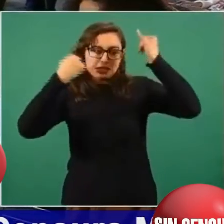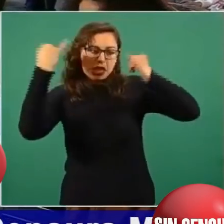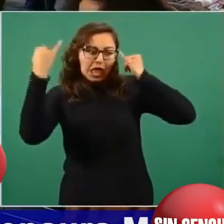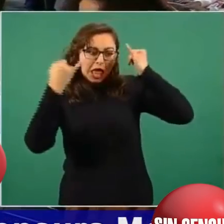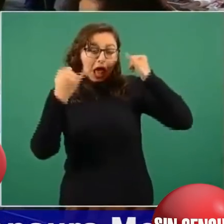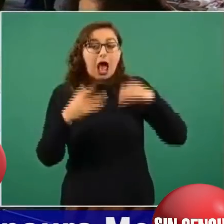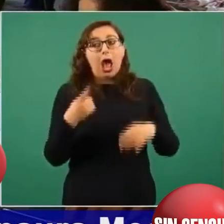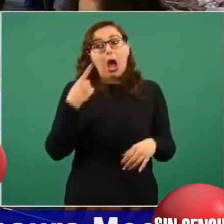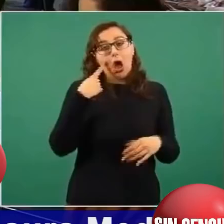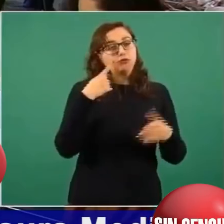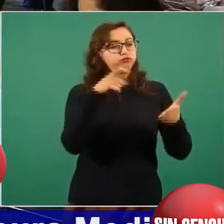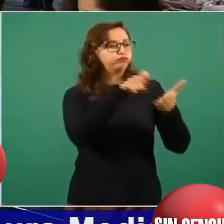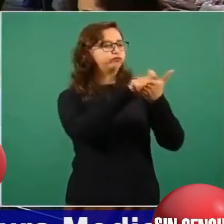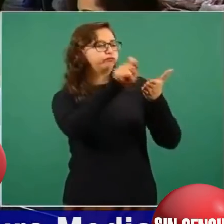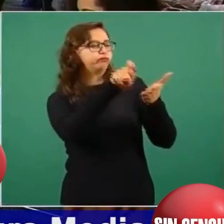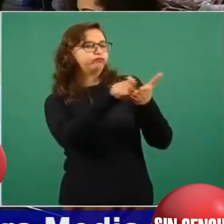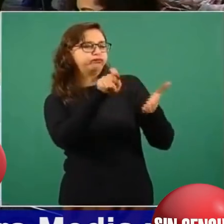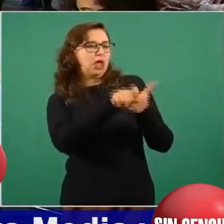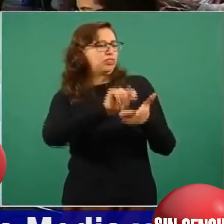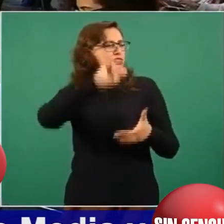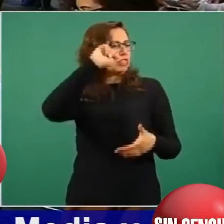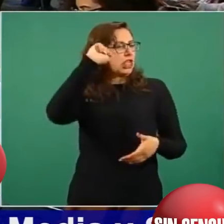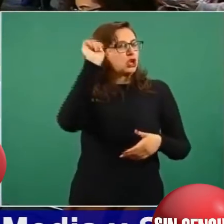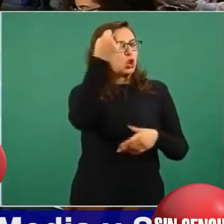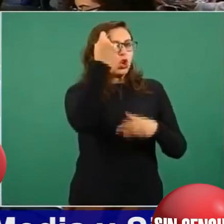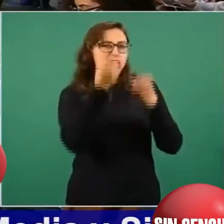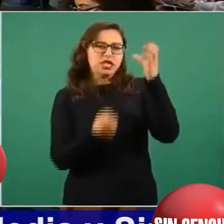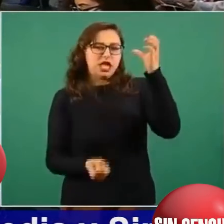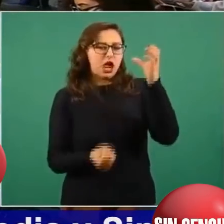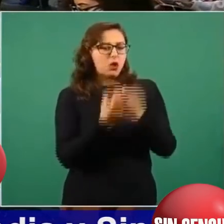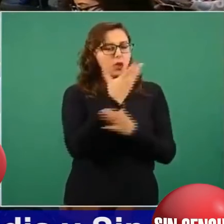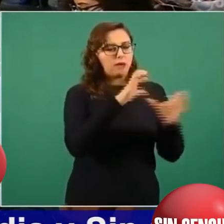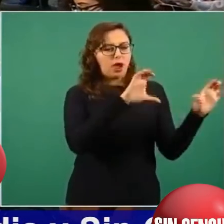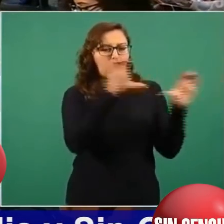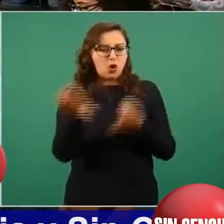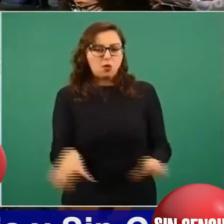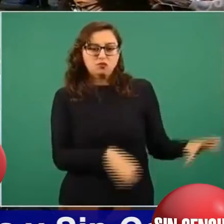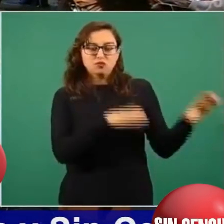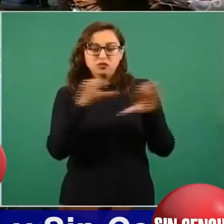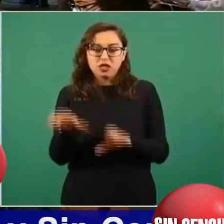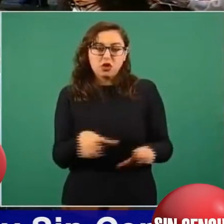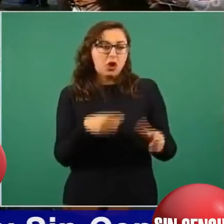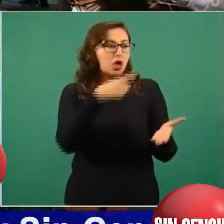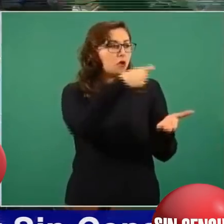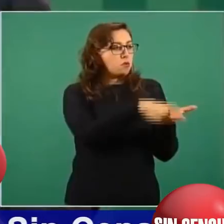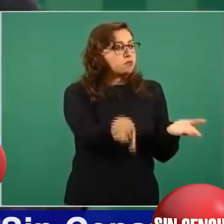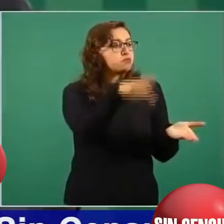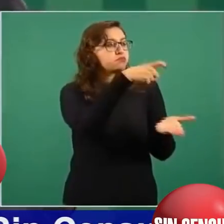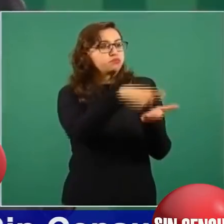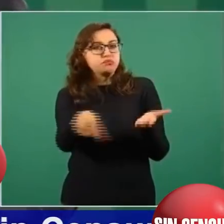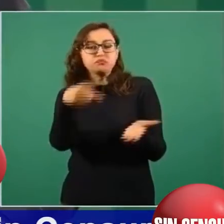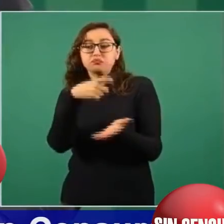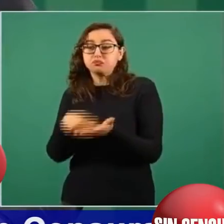que los sistemas de cómputo para las escuelas, todo para robar,